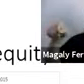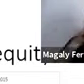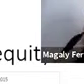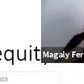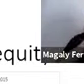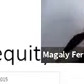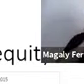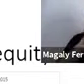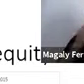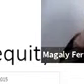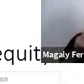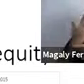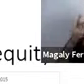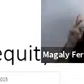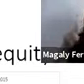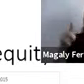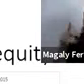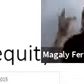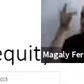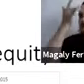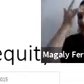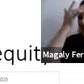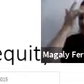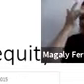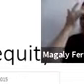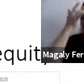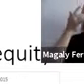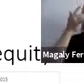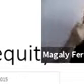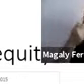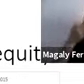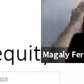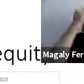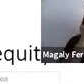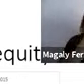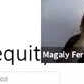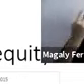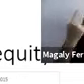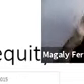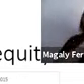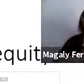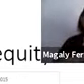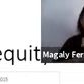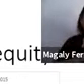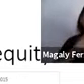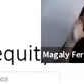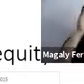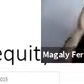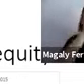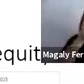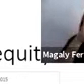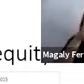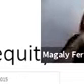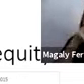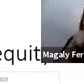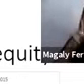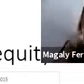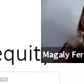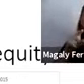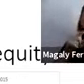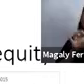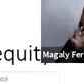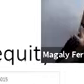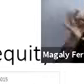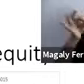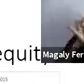de nuevos casos de manera muy arbitraria, porque cada país busca casos allá donde pues de